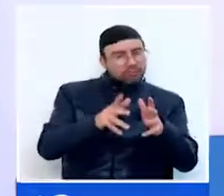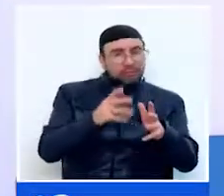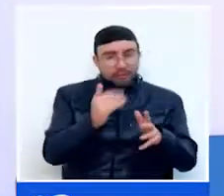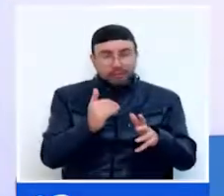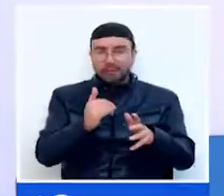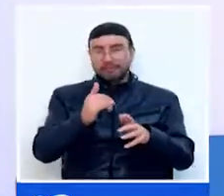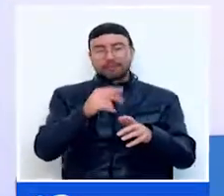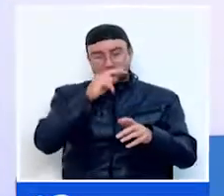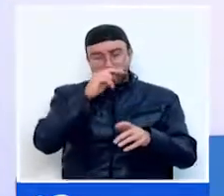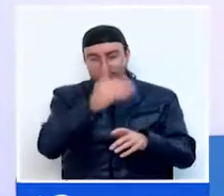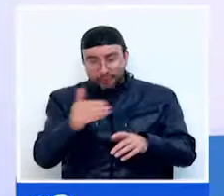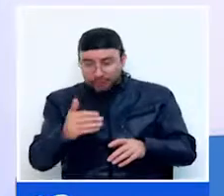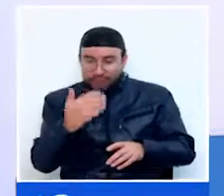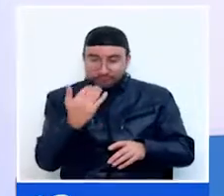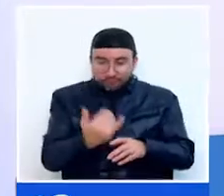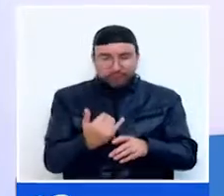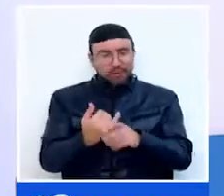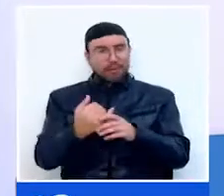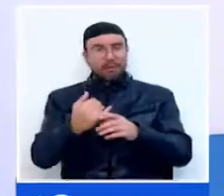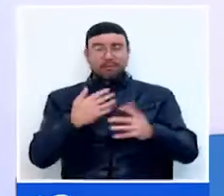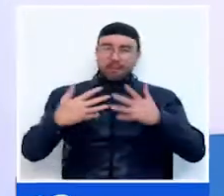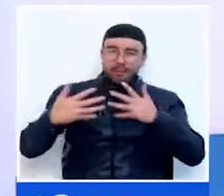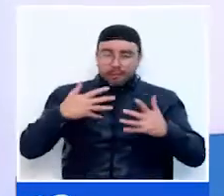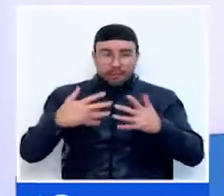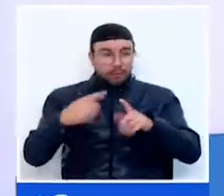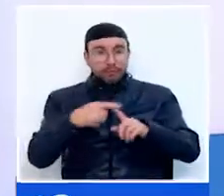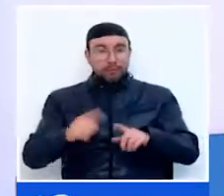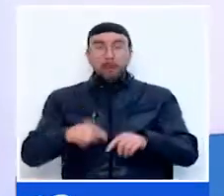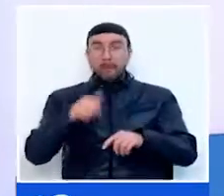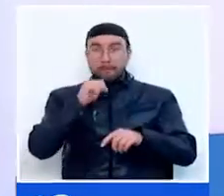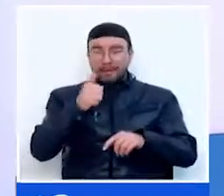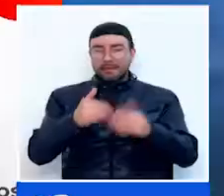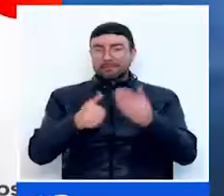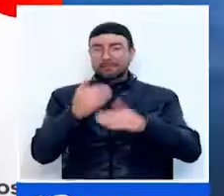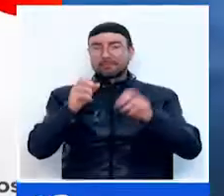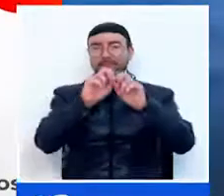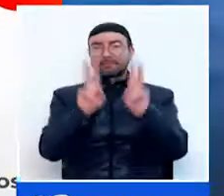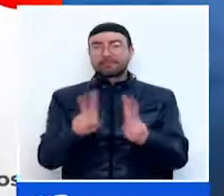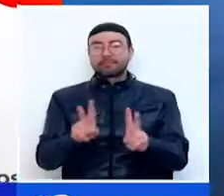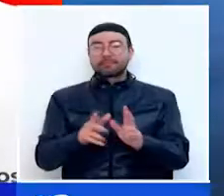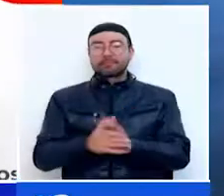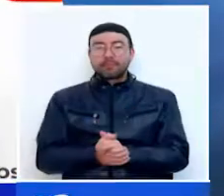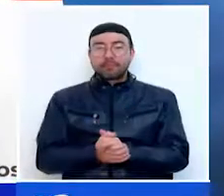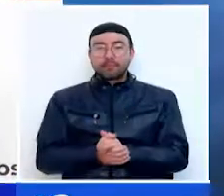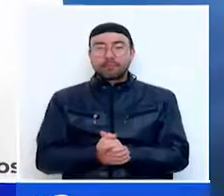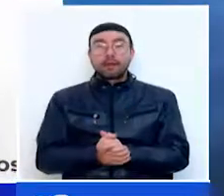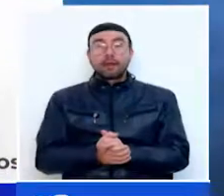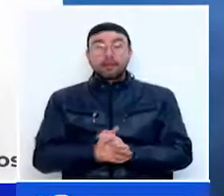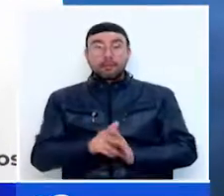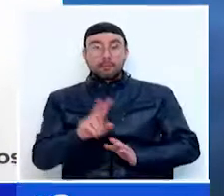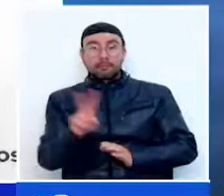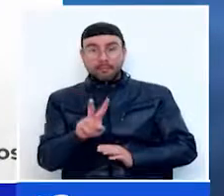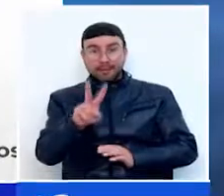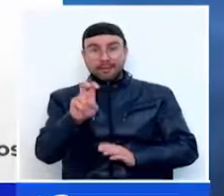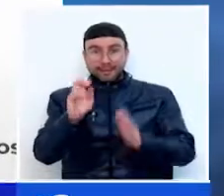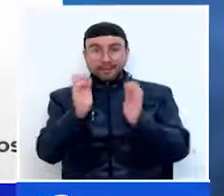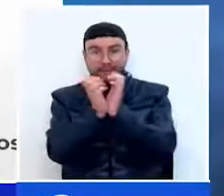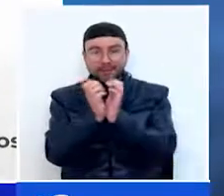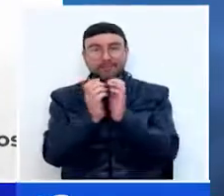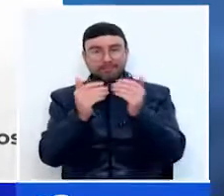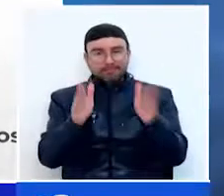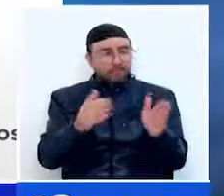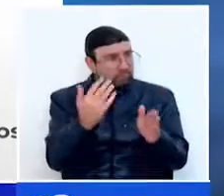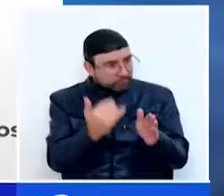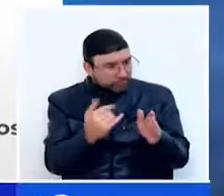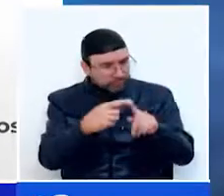infantil. Dicho espacio iniciará mañana en la modalidad virtual. A partir del viernes 7 de mayo se abrirá este